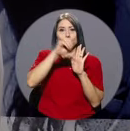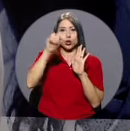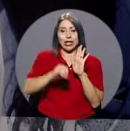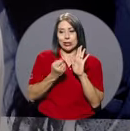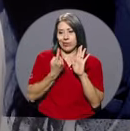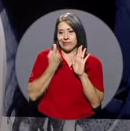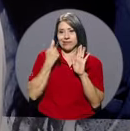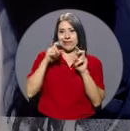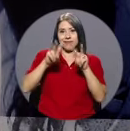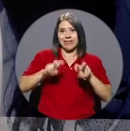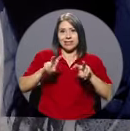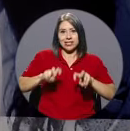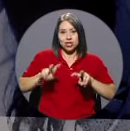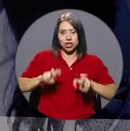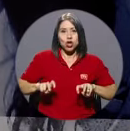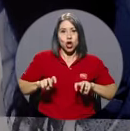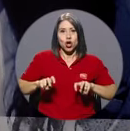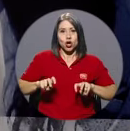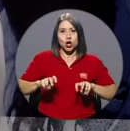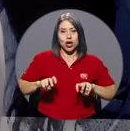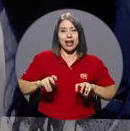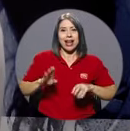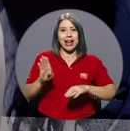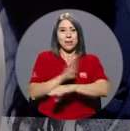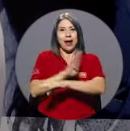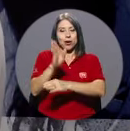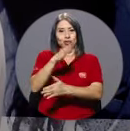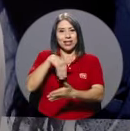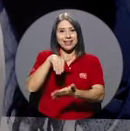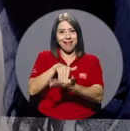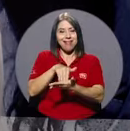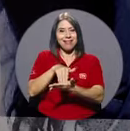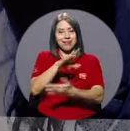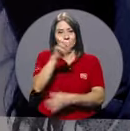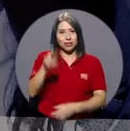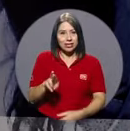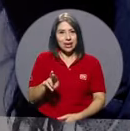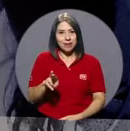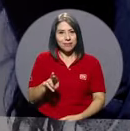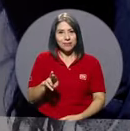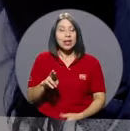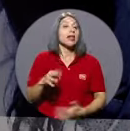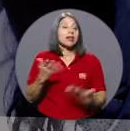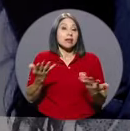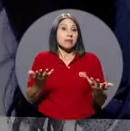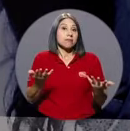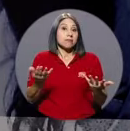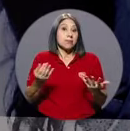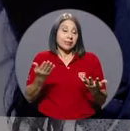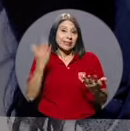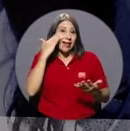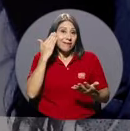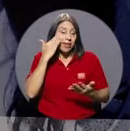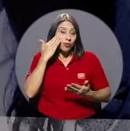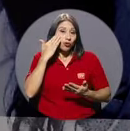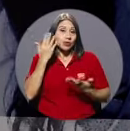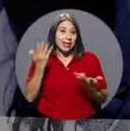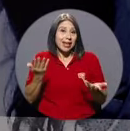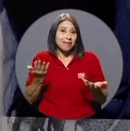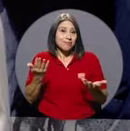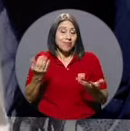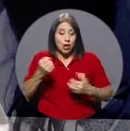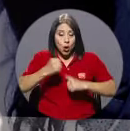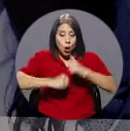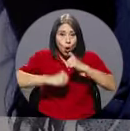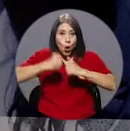que acaba de mostrar, como acabo de decir hace unas semanas atrás, el Banco Central de Costa Rica. Y la construcción sabemos que es